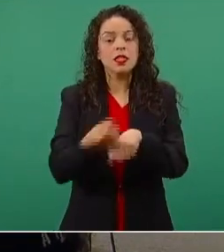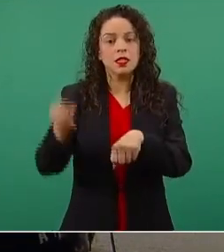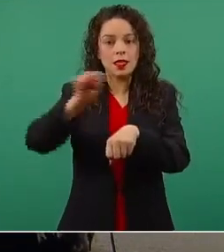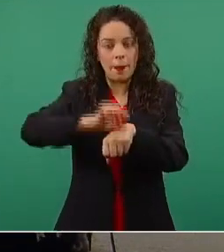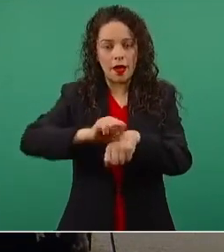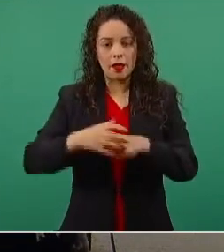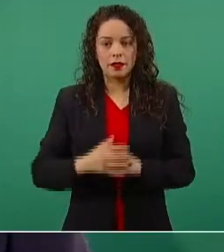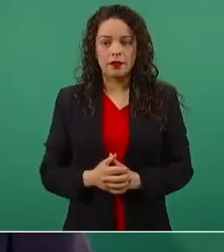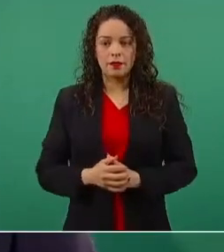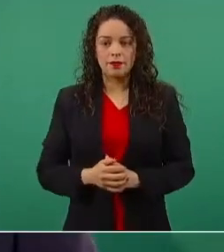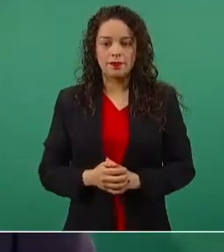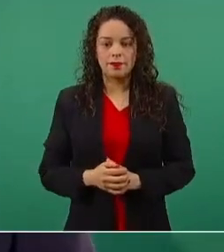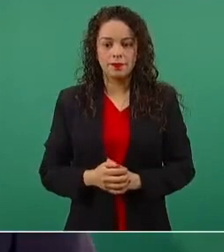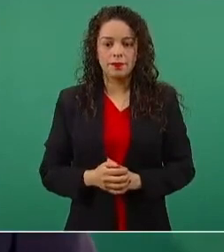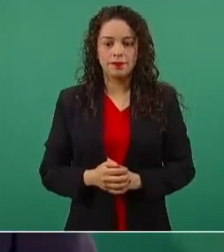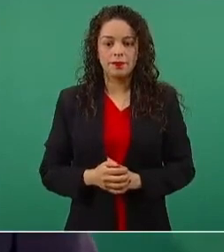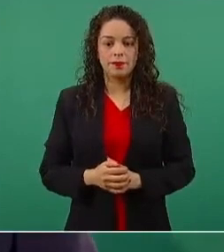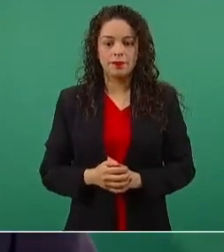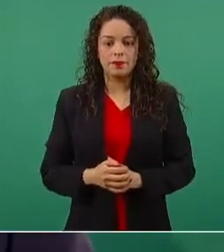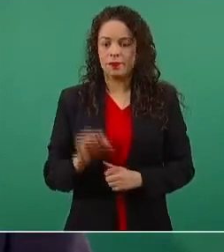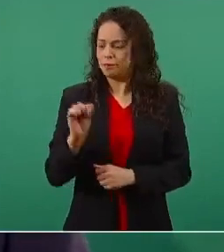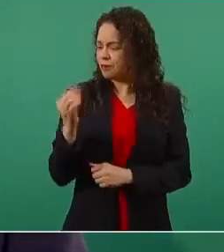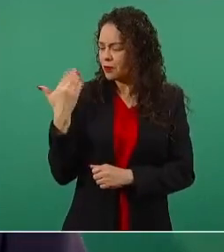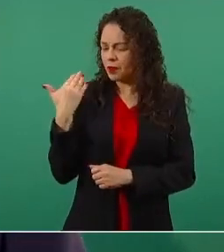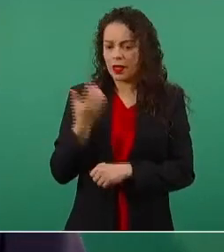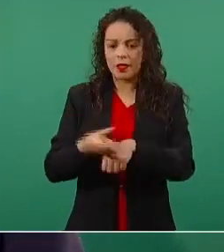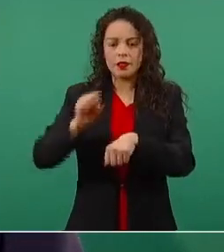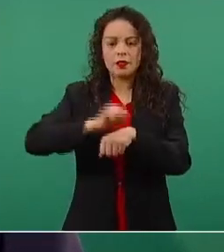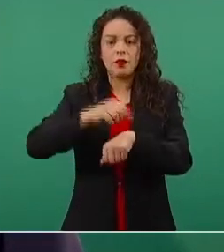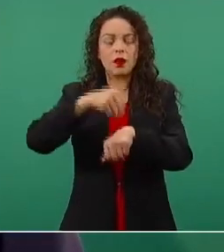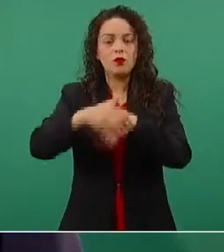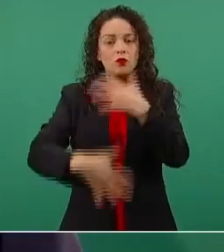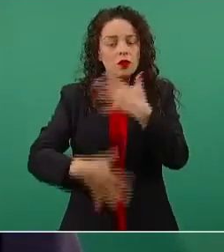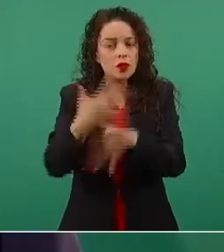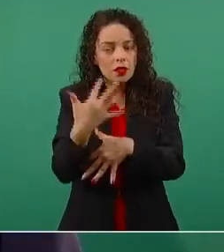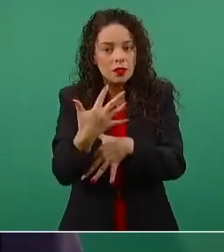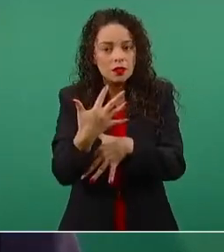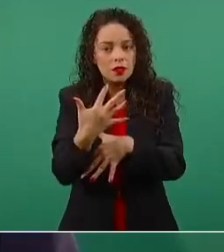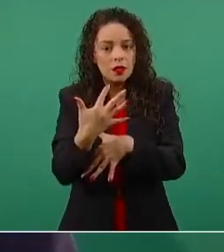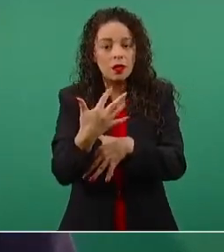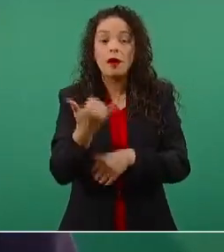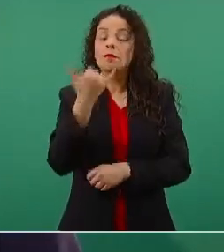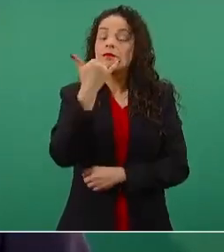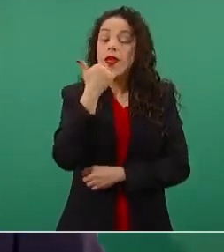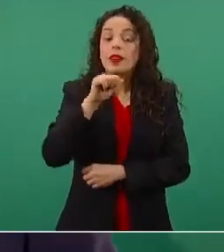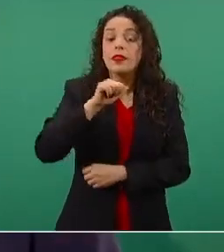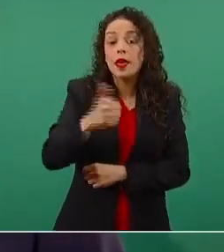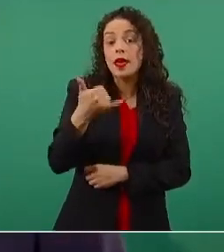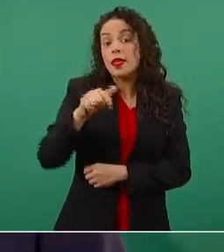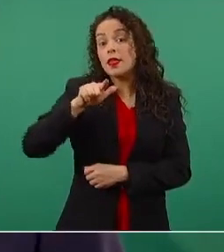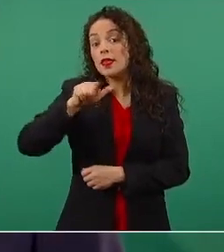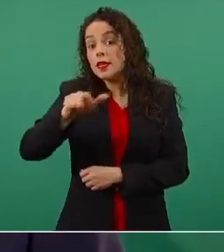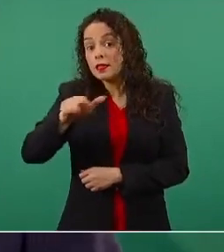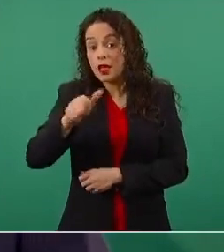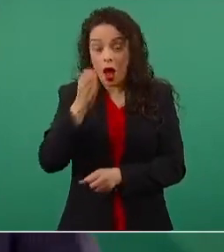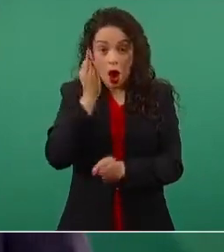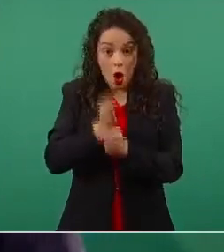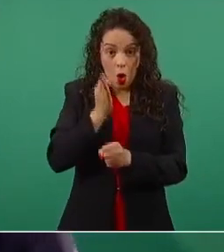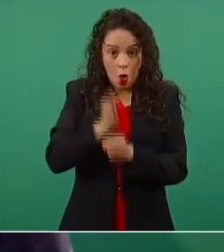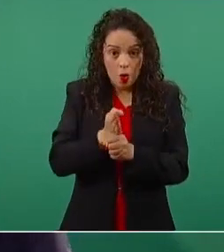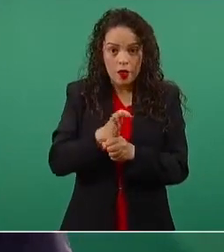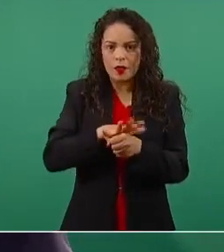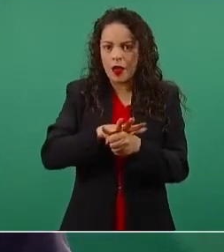Y tenemos en el segmento más reciente, entre la semana 15 y la semana, 16 y la semana 17, en este momento vivimos en la de